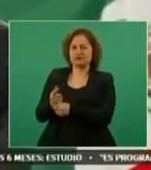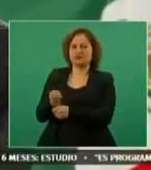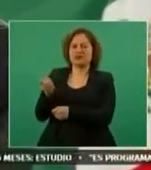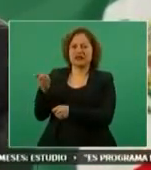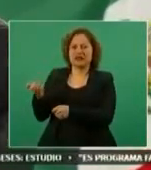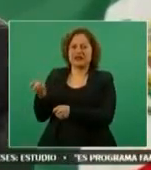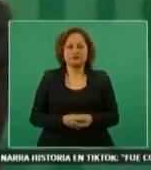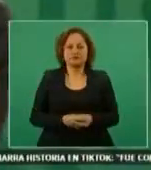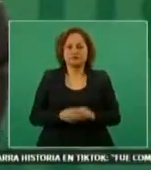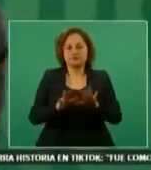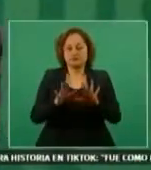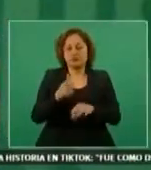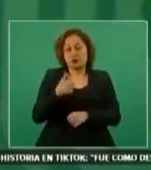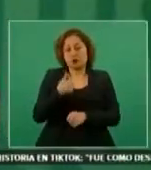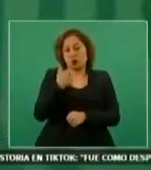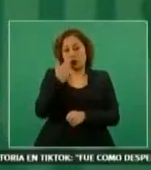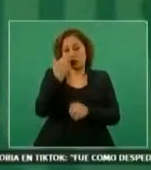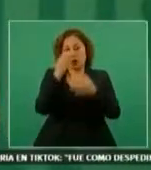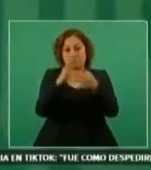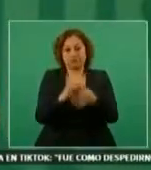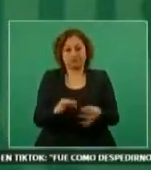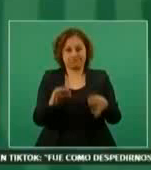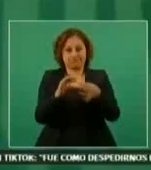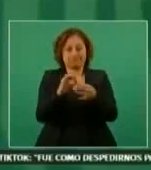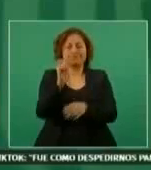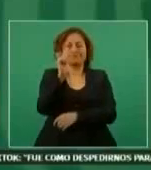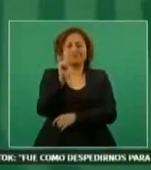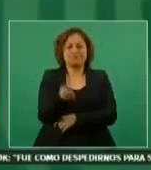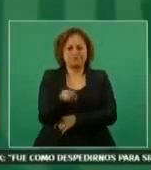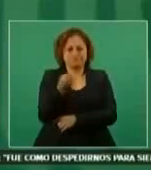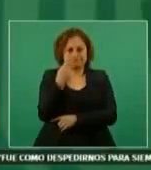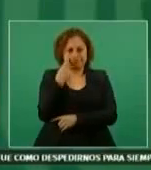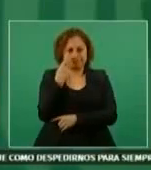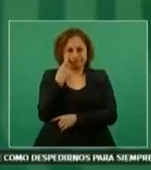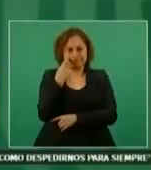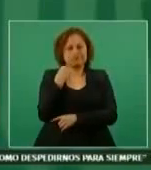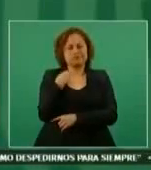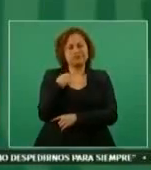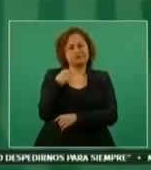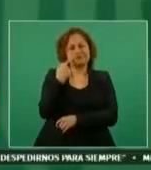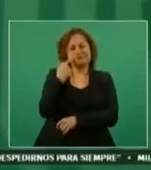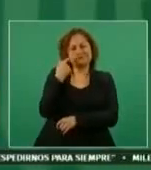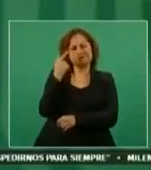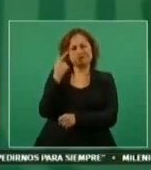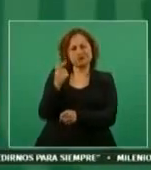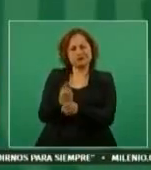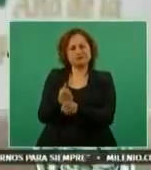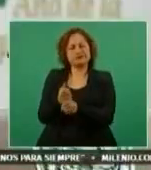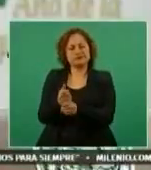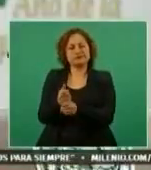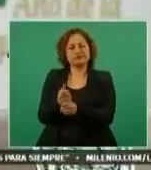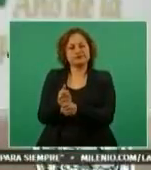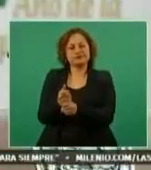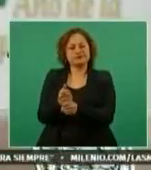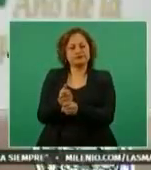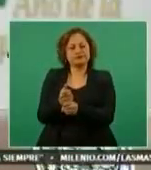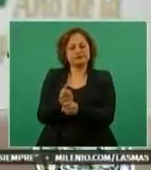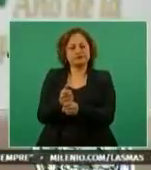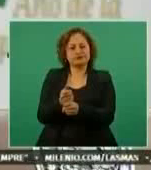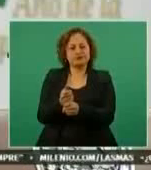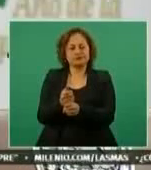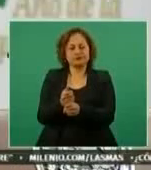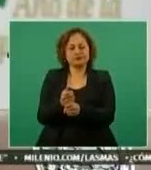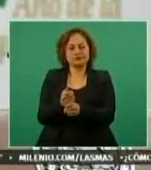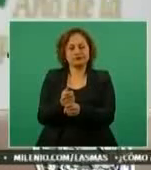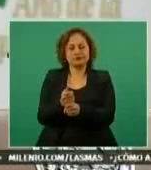dos candidaturas por 14 mil y 19 mil pesos que no se declararon en la precampaña y aseguró que de nueva cuenta no